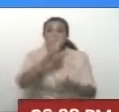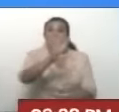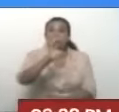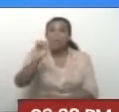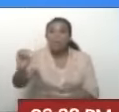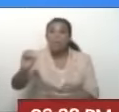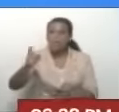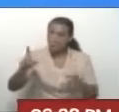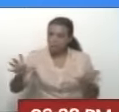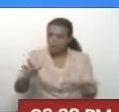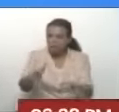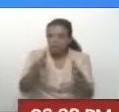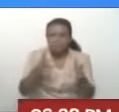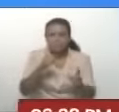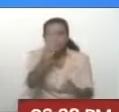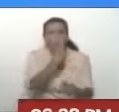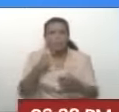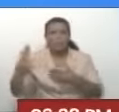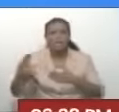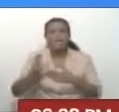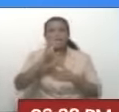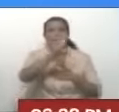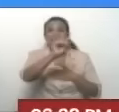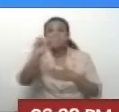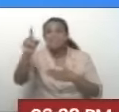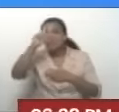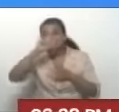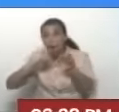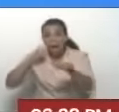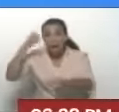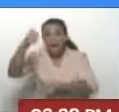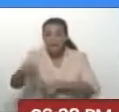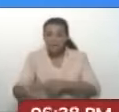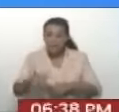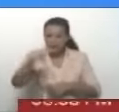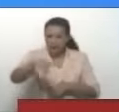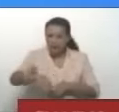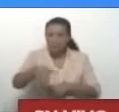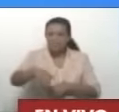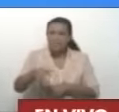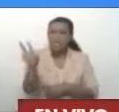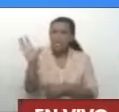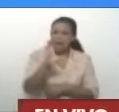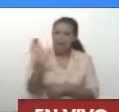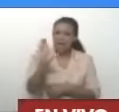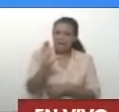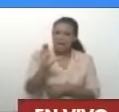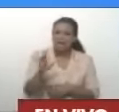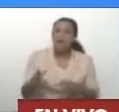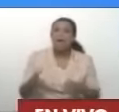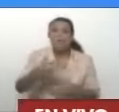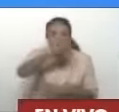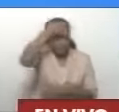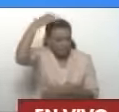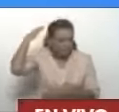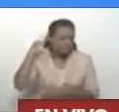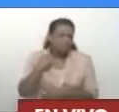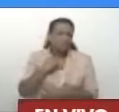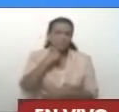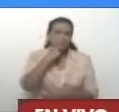se van a cumplir 300 años que nació aquí en Caracas, Venezuela, el gran Francisco de